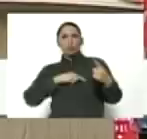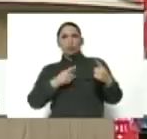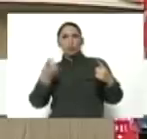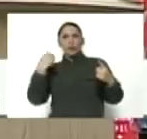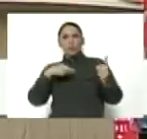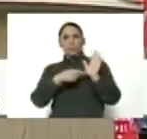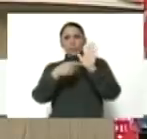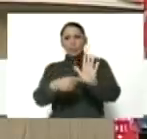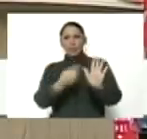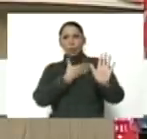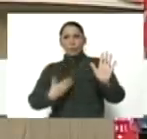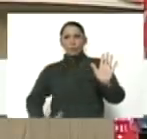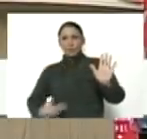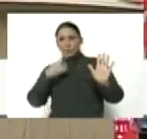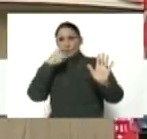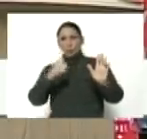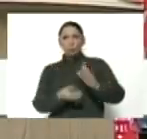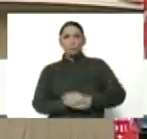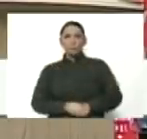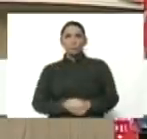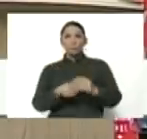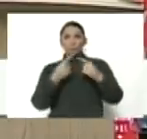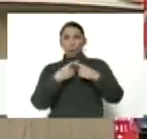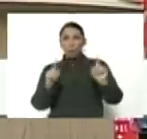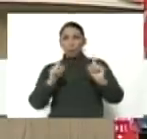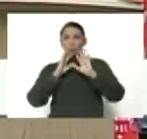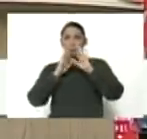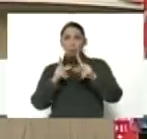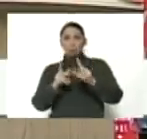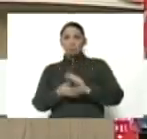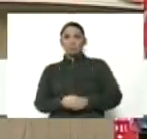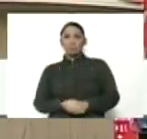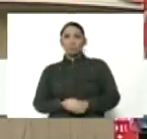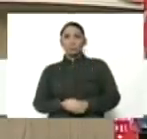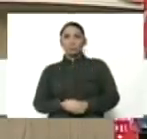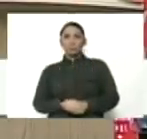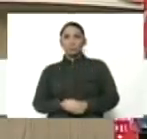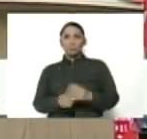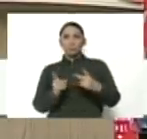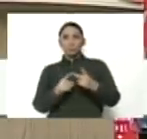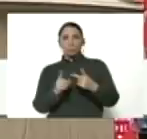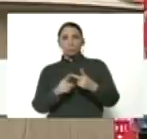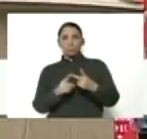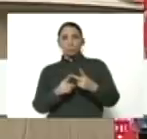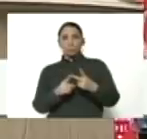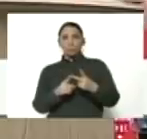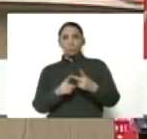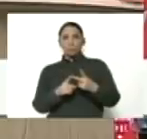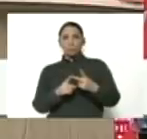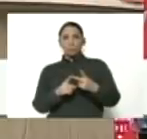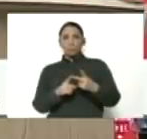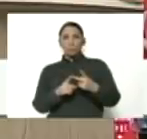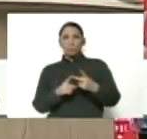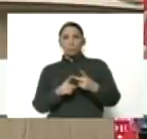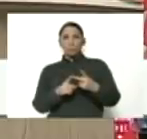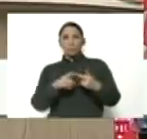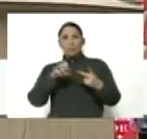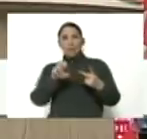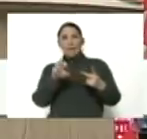por el presidente Nicolás Maduro. Otro usaba como seudónimo Aaron, o Aaron, es este